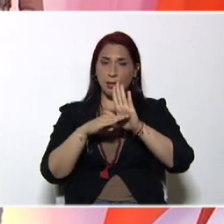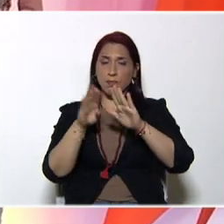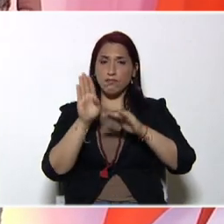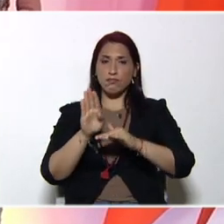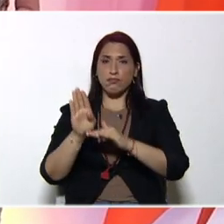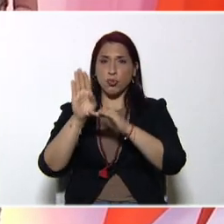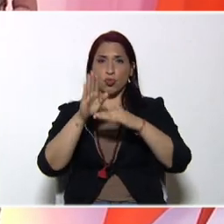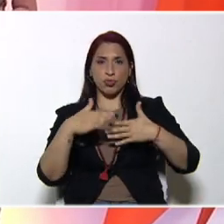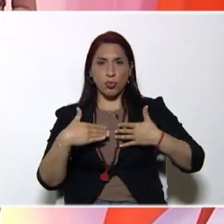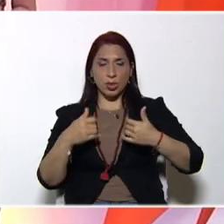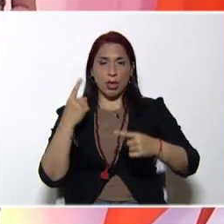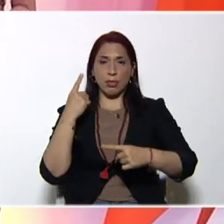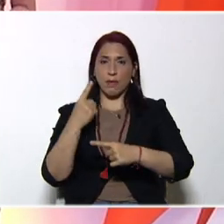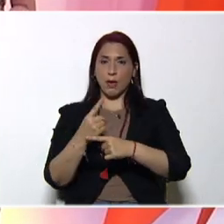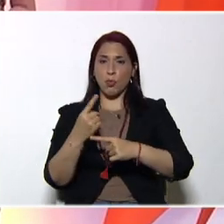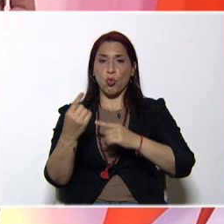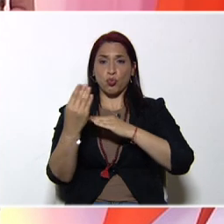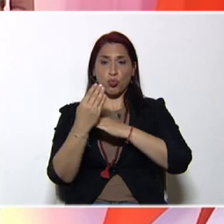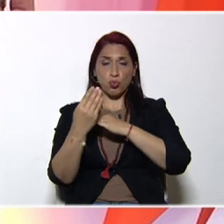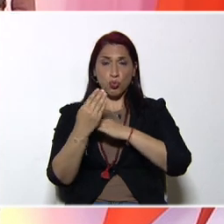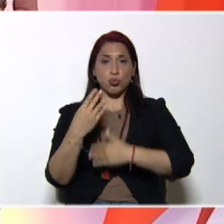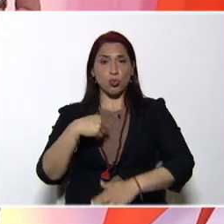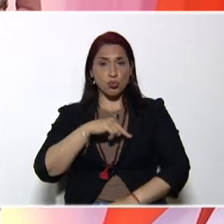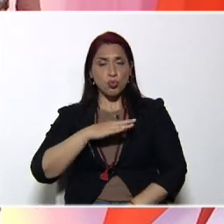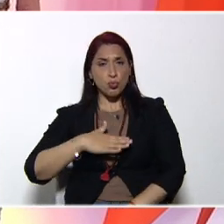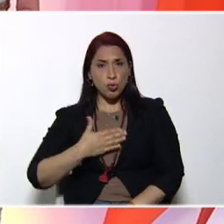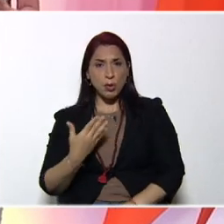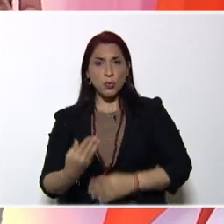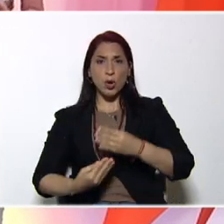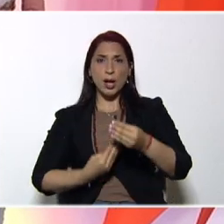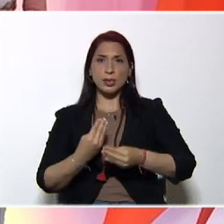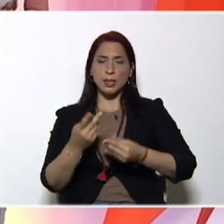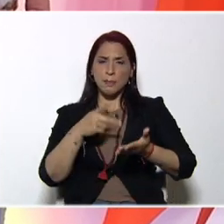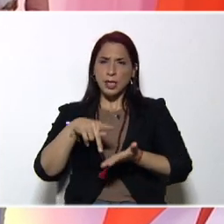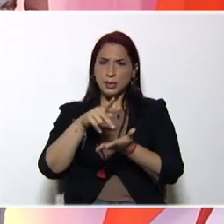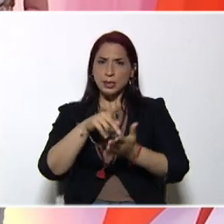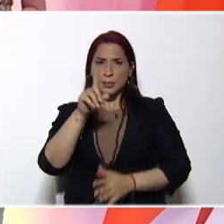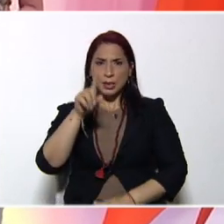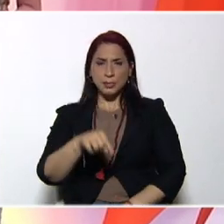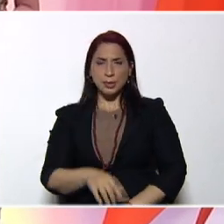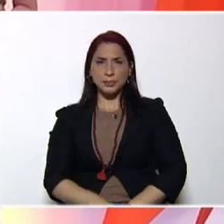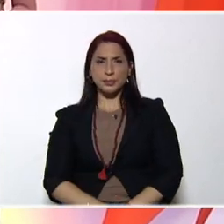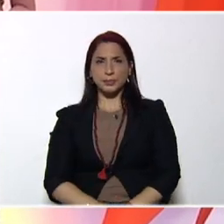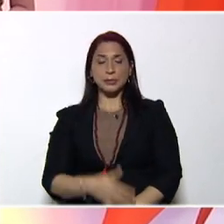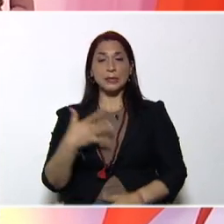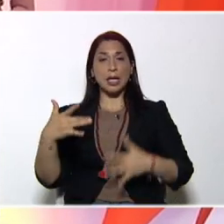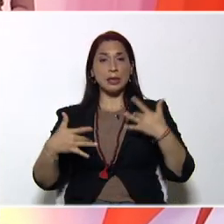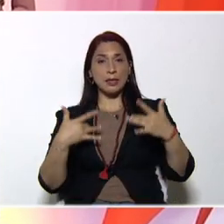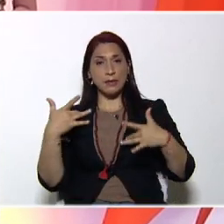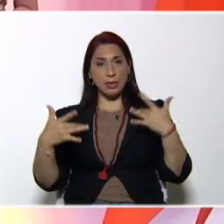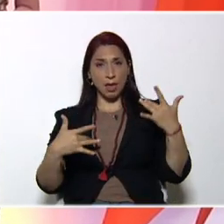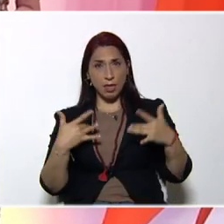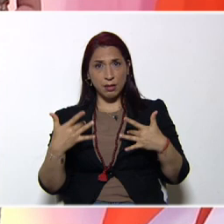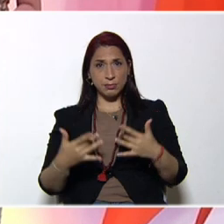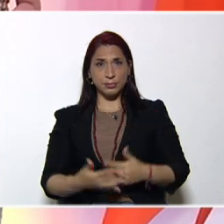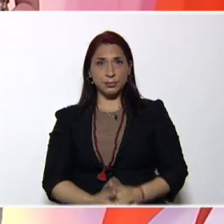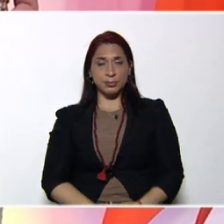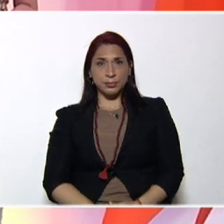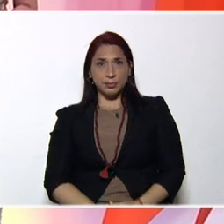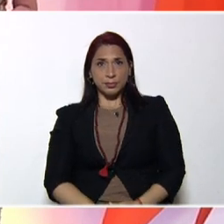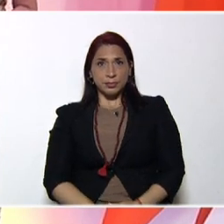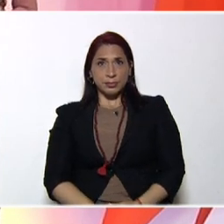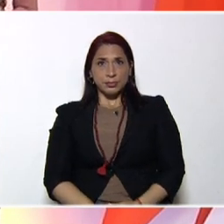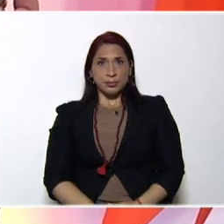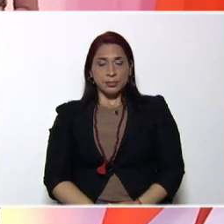tener, pero que de alguna manera nosotros podemos hacerlos partícipes también de esas actividades y de esa forma